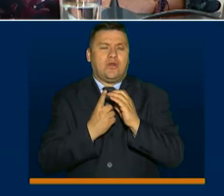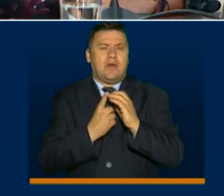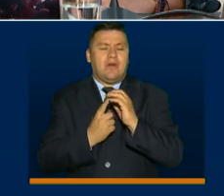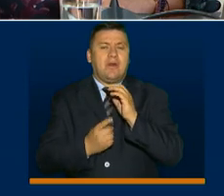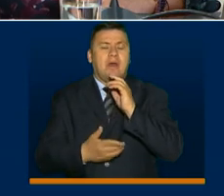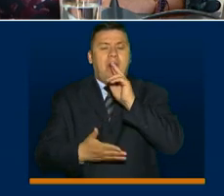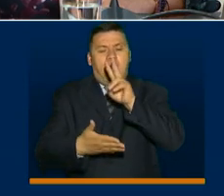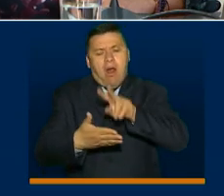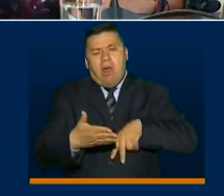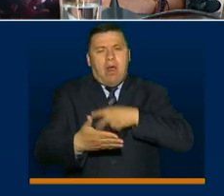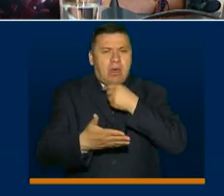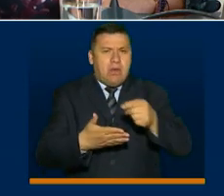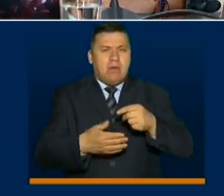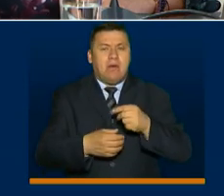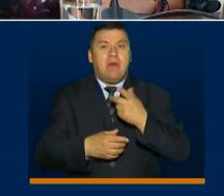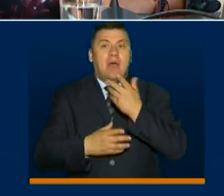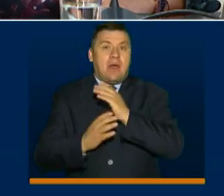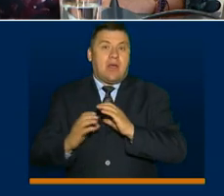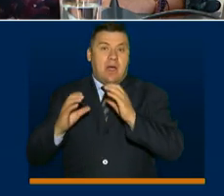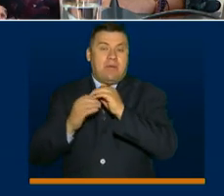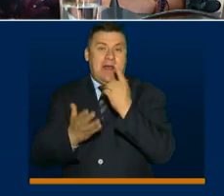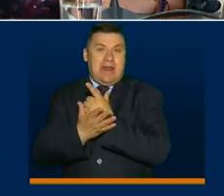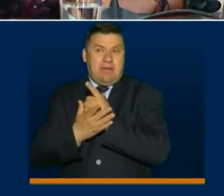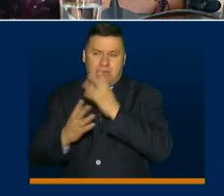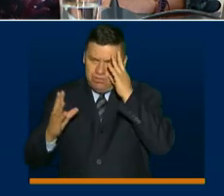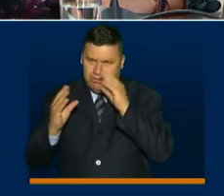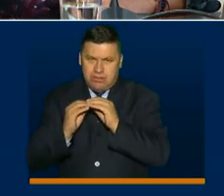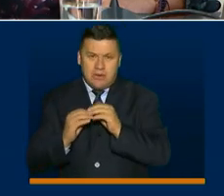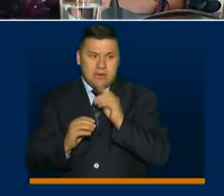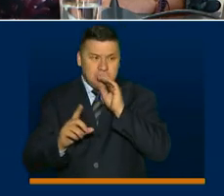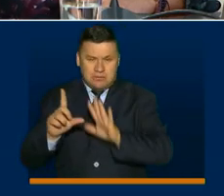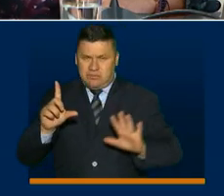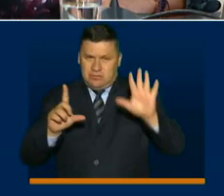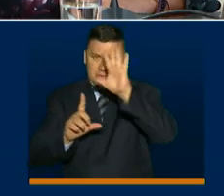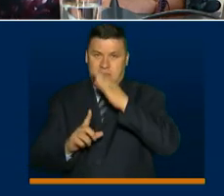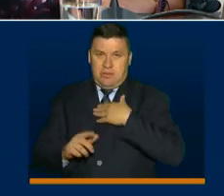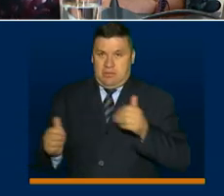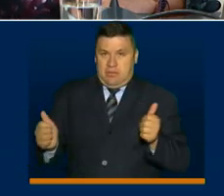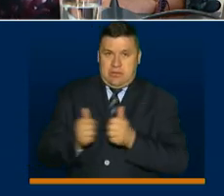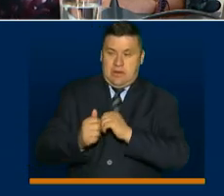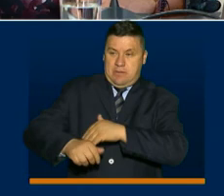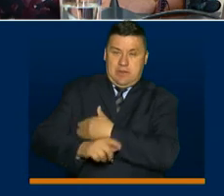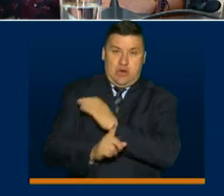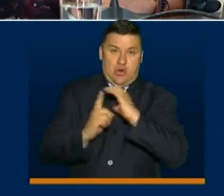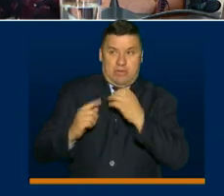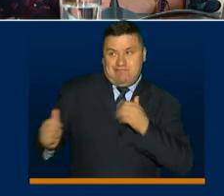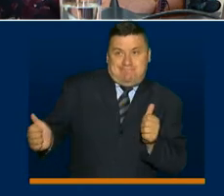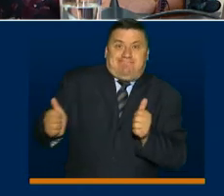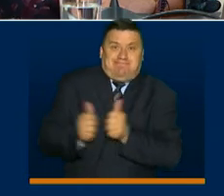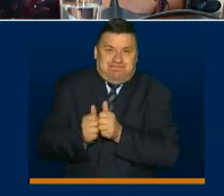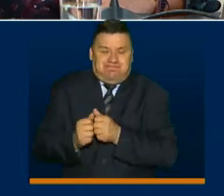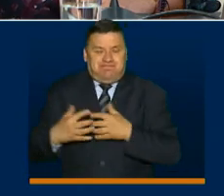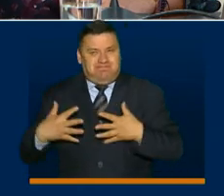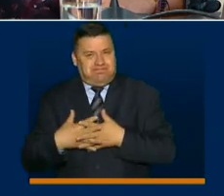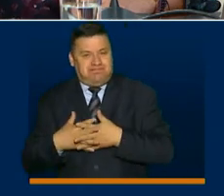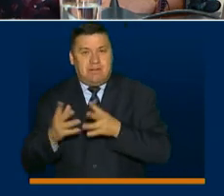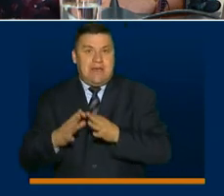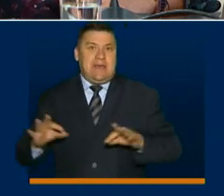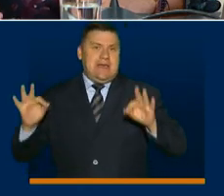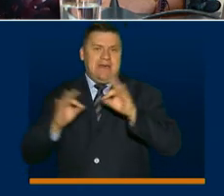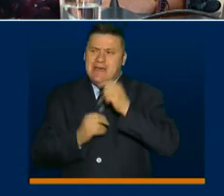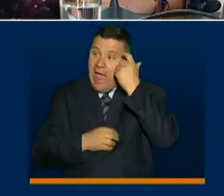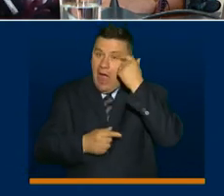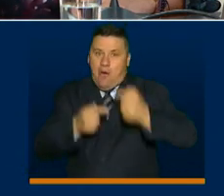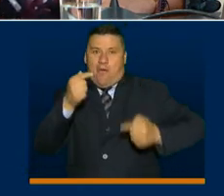Fundalectura también, y obviamente con la Cámara Colombiana del Libro. Están viendo unas imágenes donde mi colega, la ministra de Cultura, que ha sido importantísima para crear